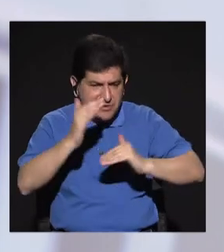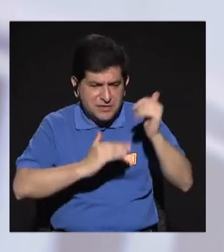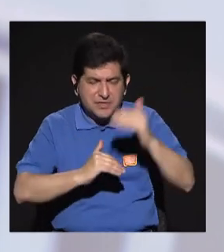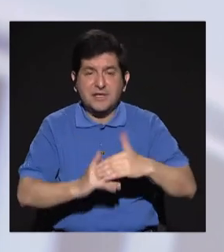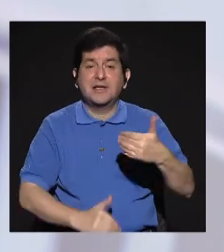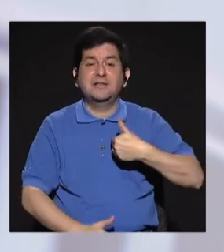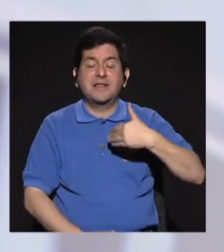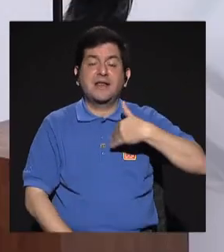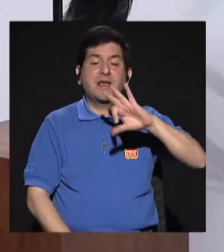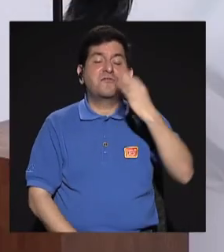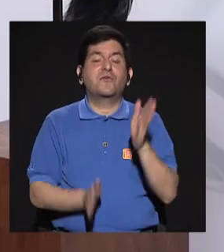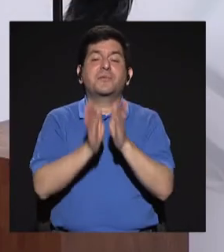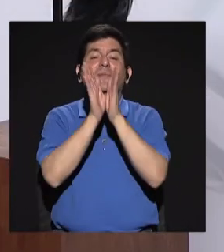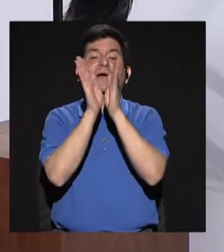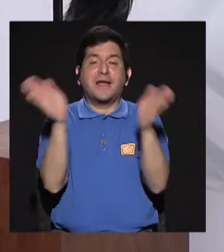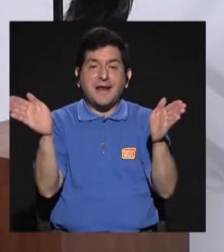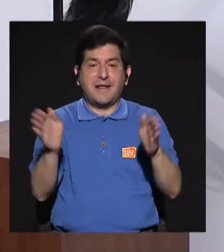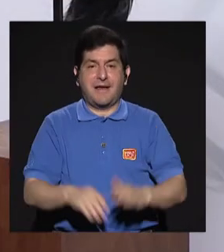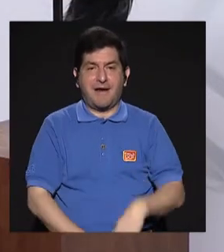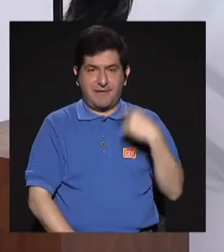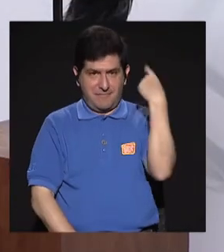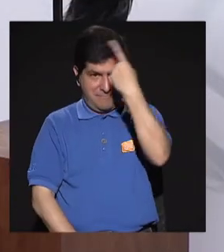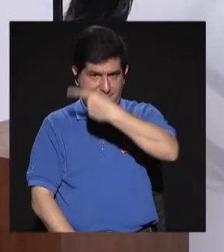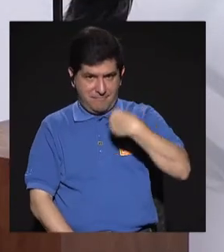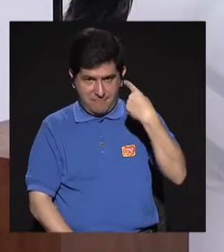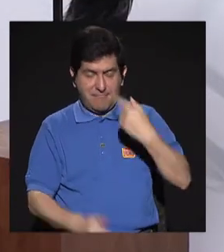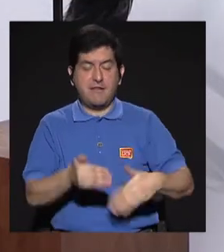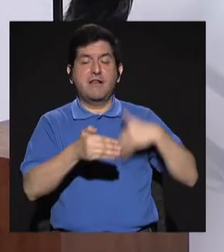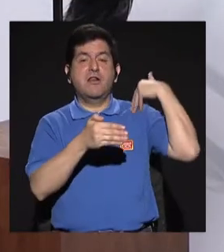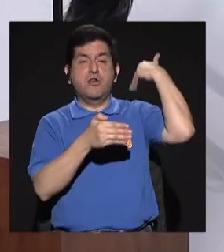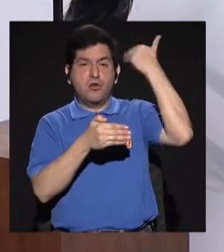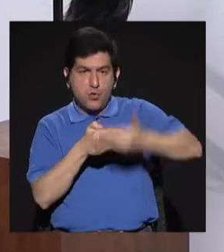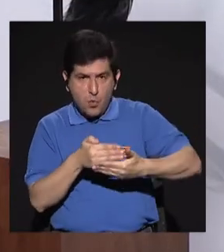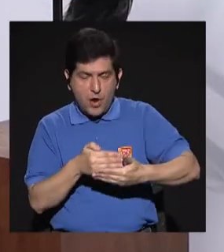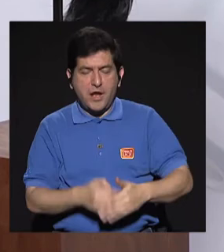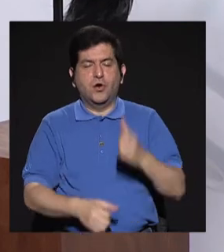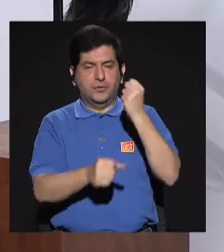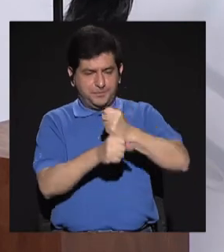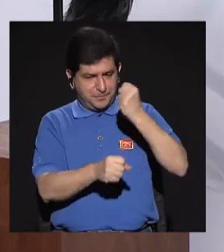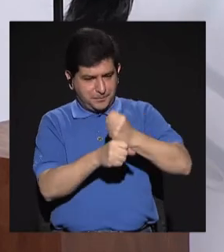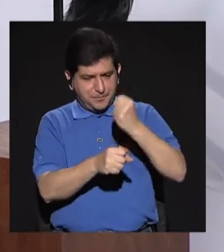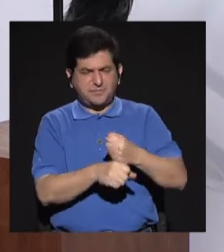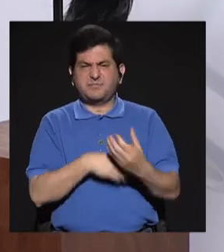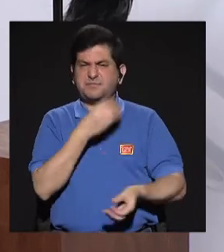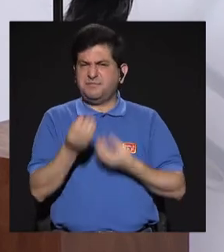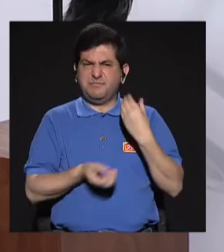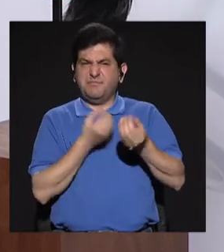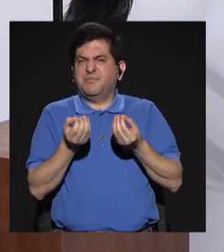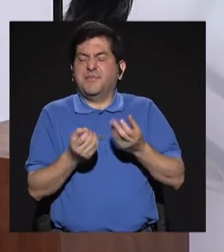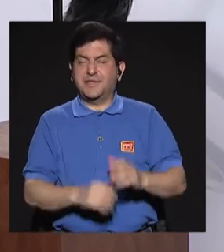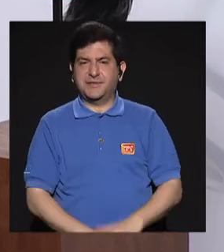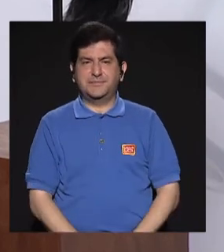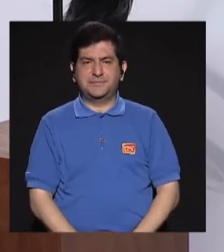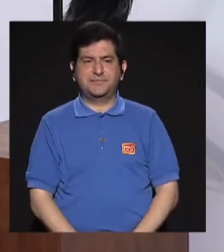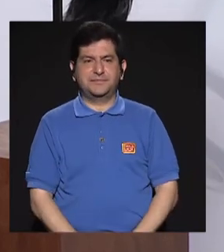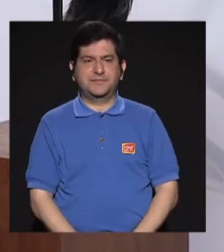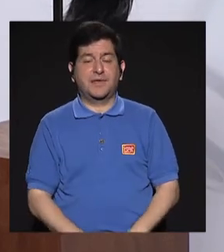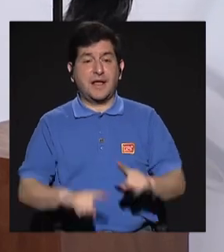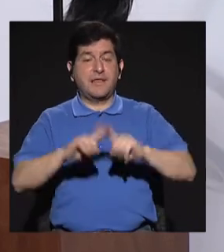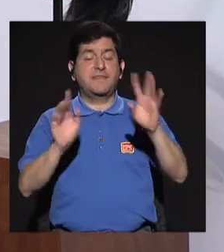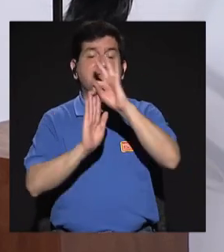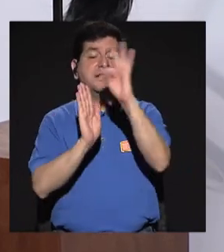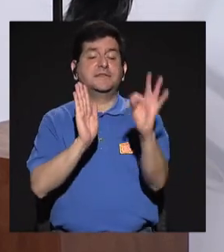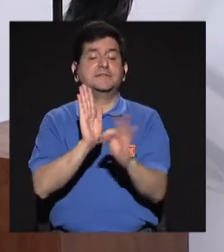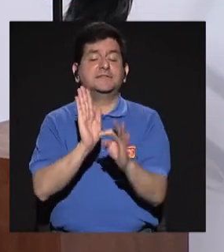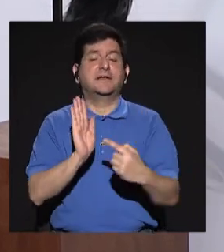la es la morfología general del cráneo y a partir de él comenzamos a trabajar que hacemos hay una serie de